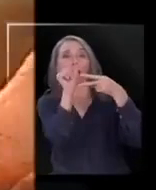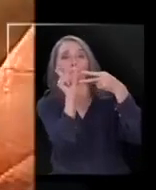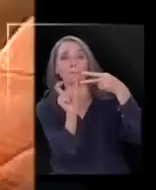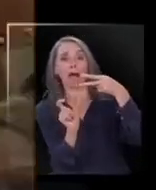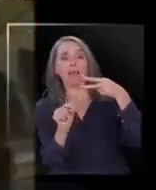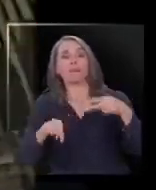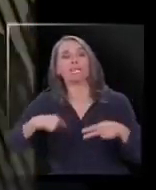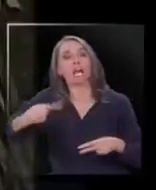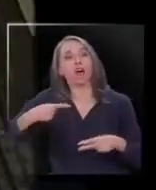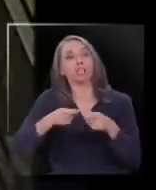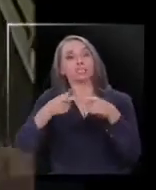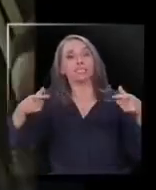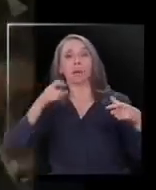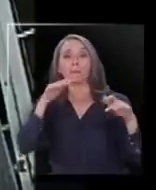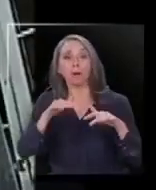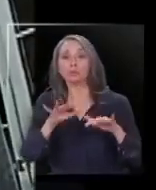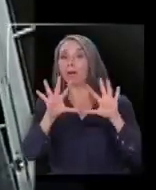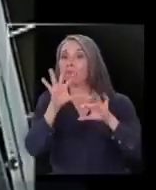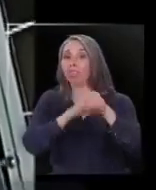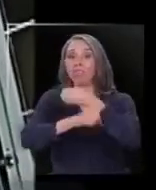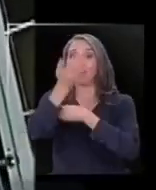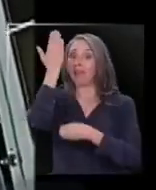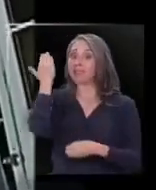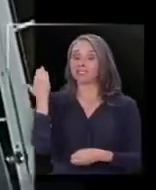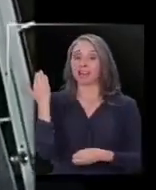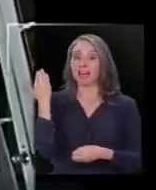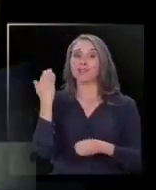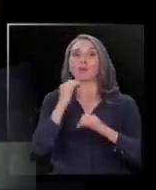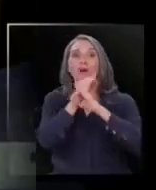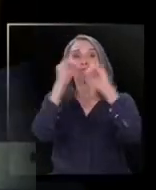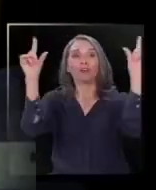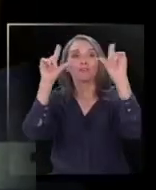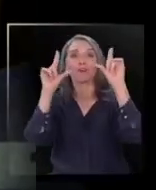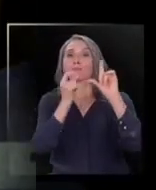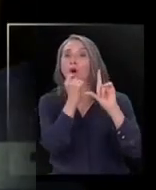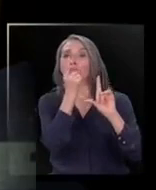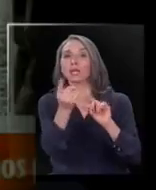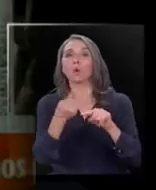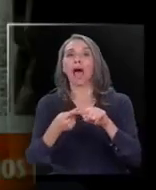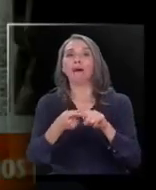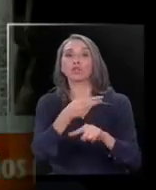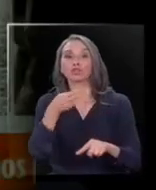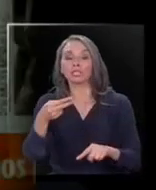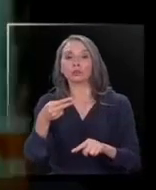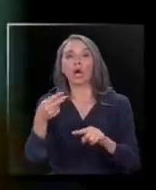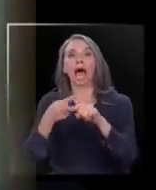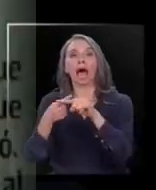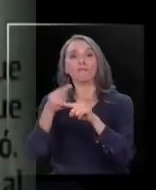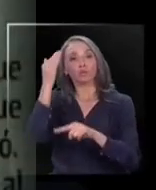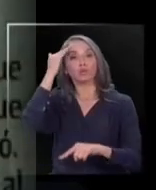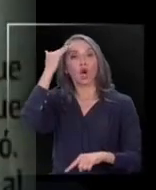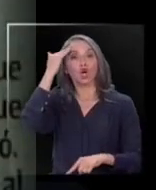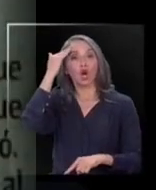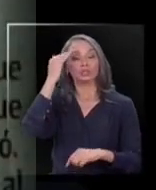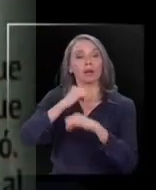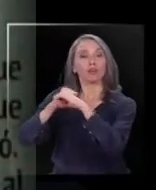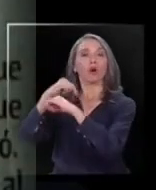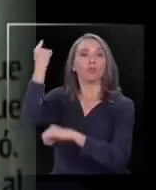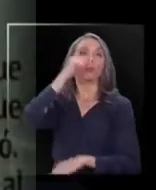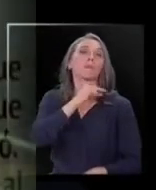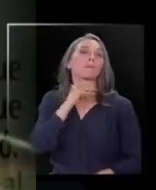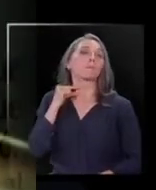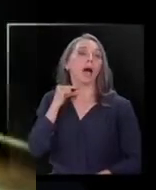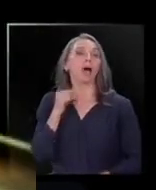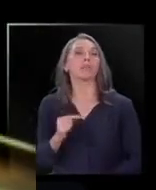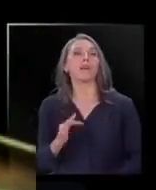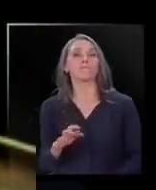usamos comúnmente. Pero hace 10 años atrás, cuando se dio a conocer la denuncia de abuso sexual y de conciencia en contra del sacerdote